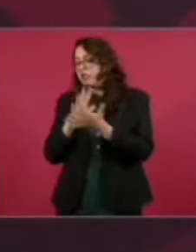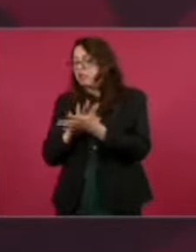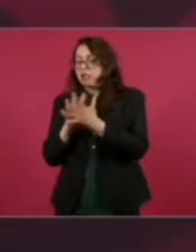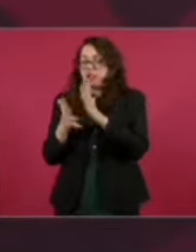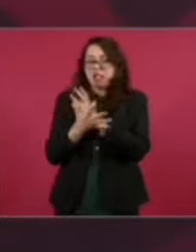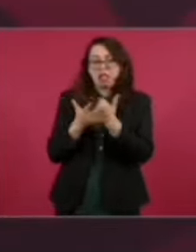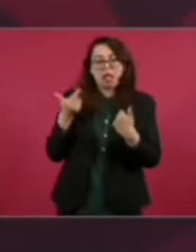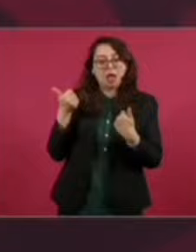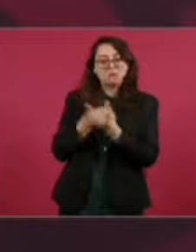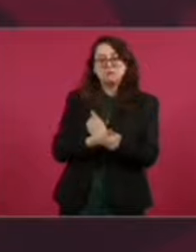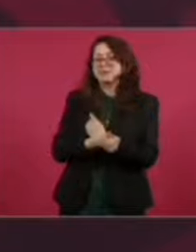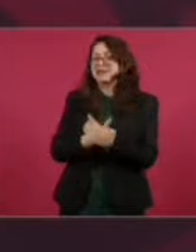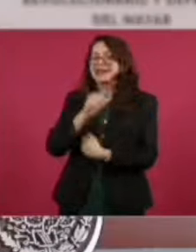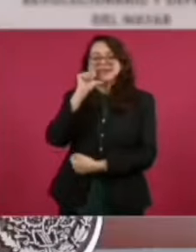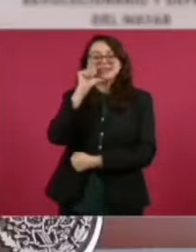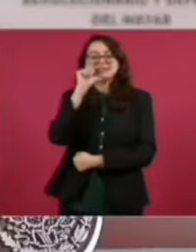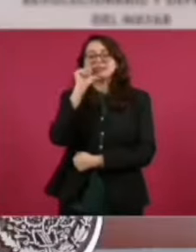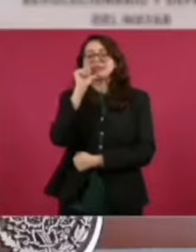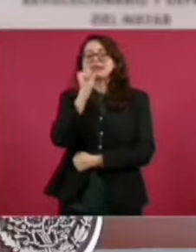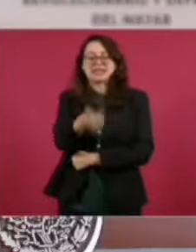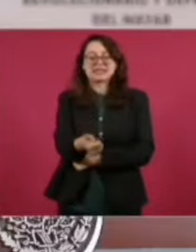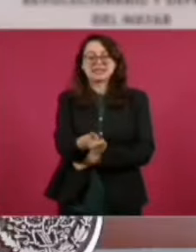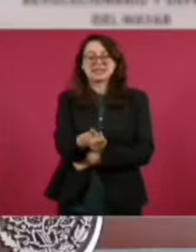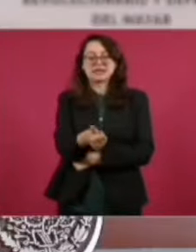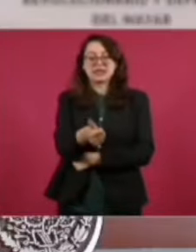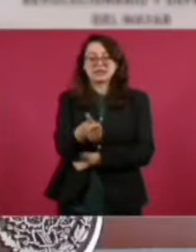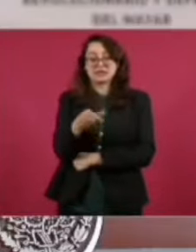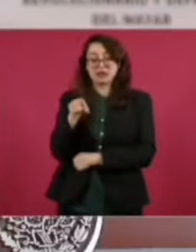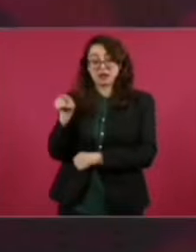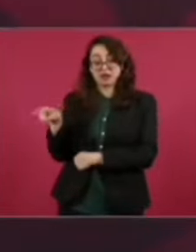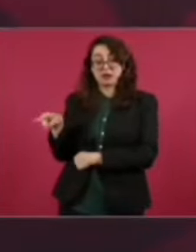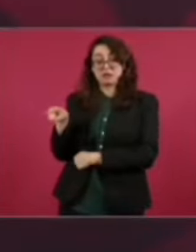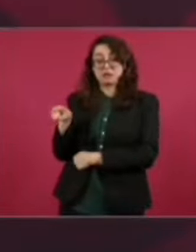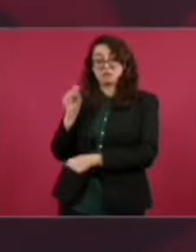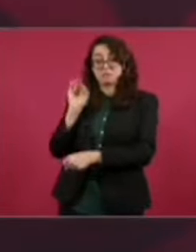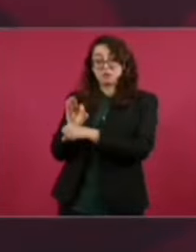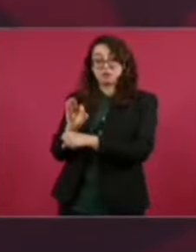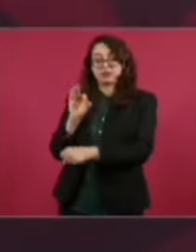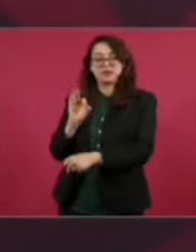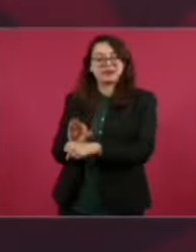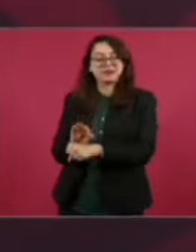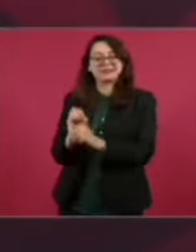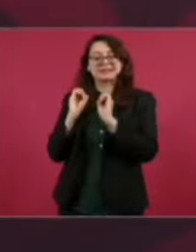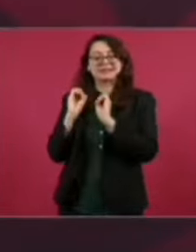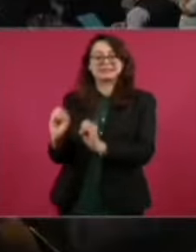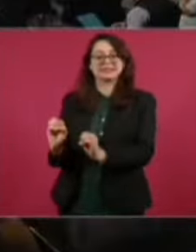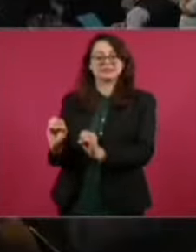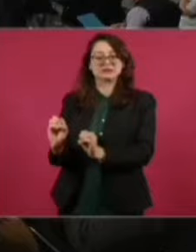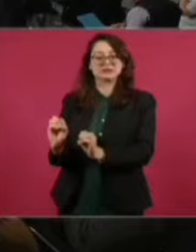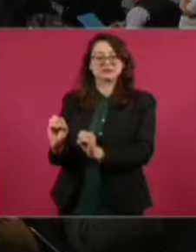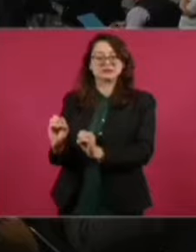injerencia, tentación de querer proteger a los responsables.